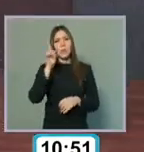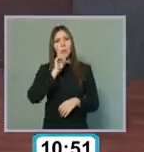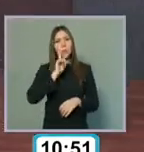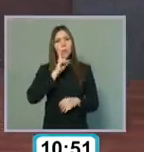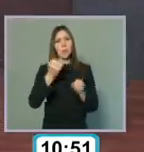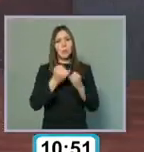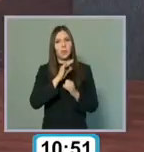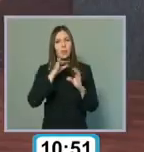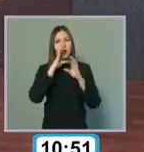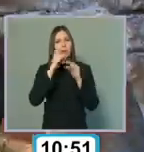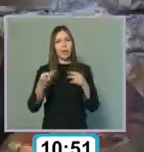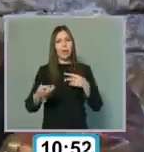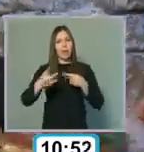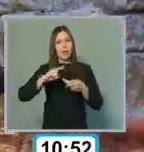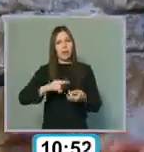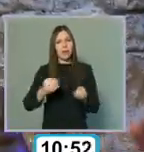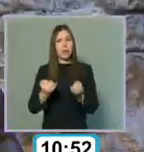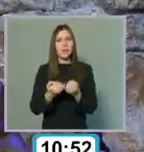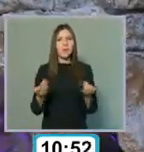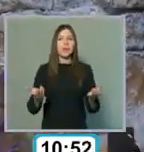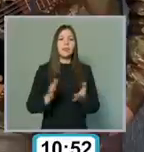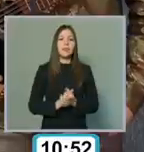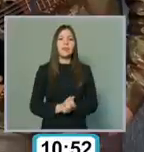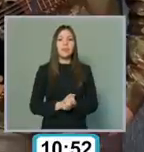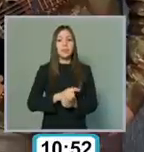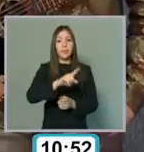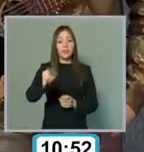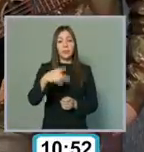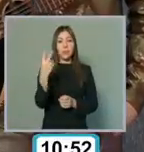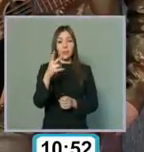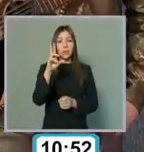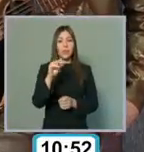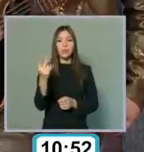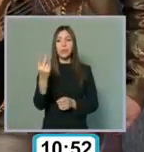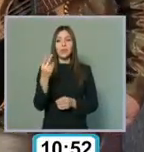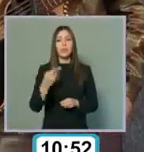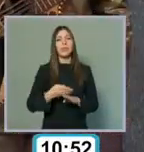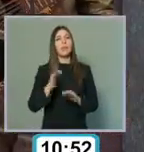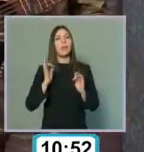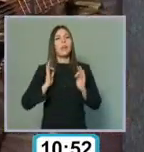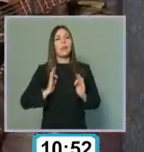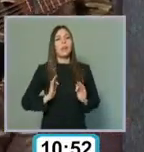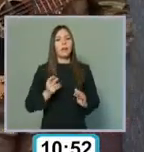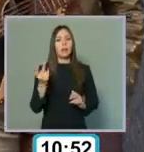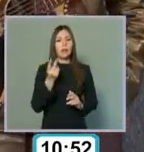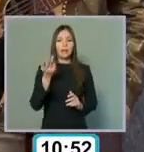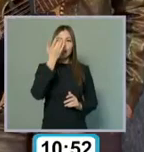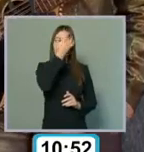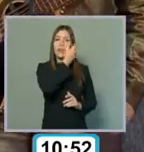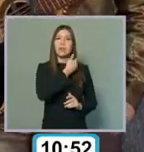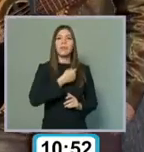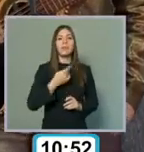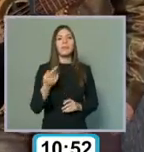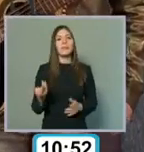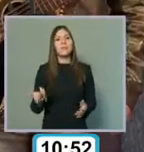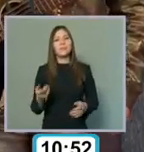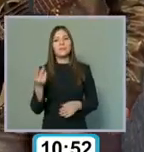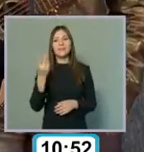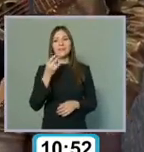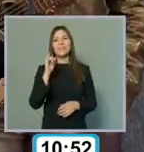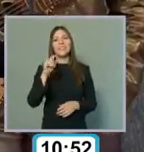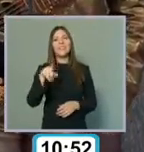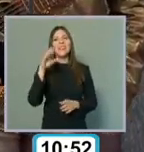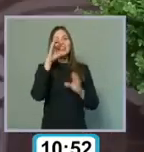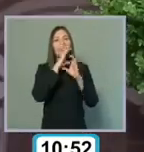uno, pues. ¿verdad? Se vale, se vale. Pero ustedes no, porque ustedes son muy tranquilos, ¿verdad? Estamos tranquilos. No, somos de todo, pero ese tema está muy